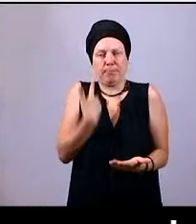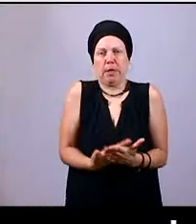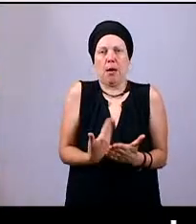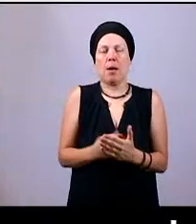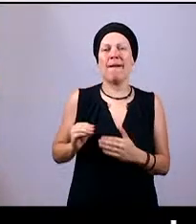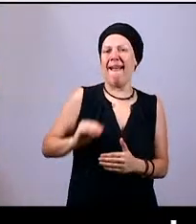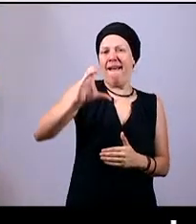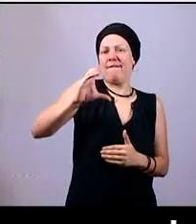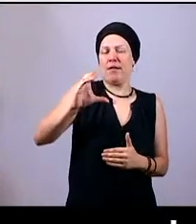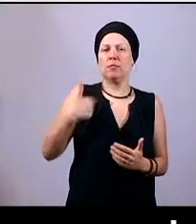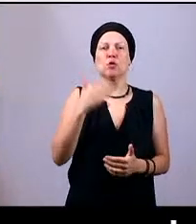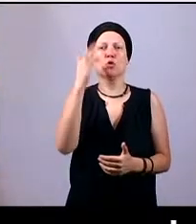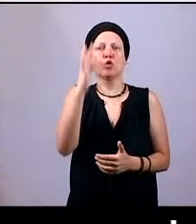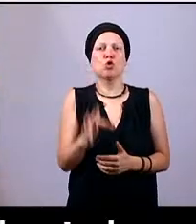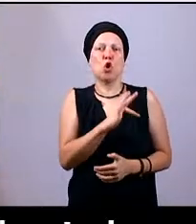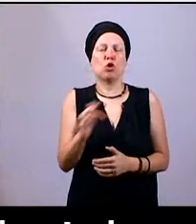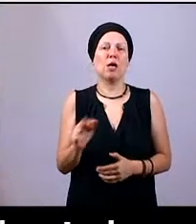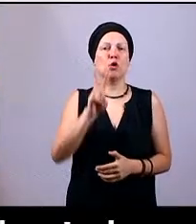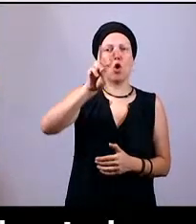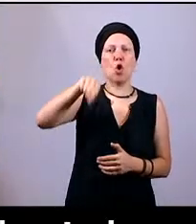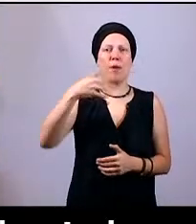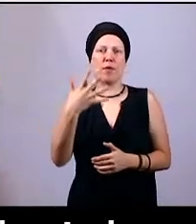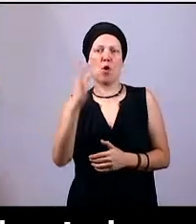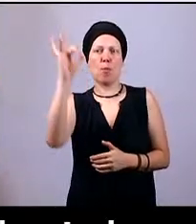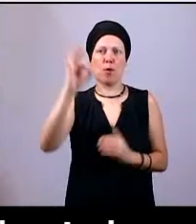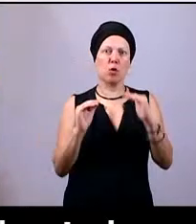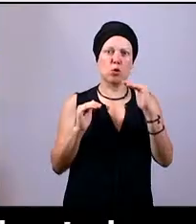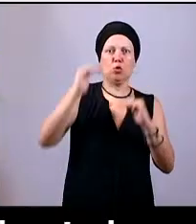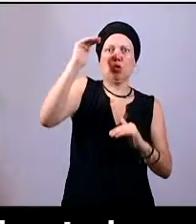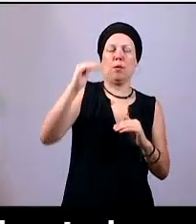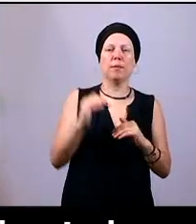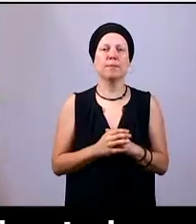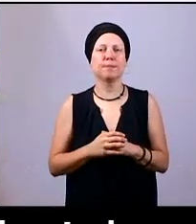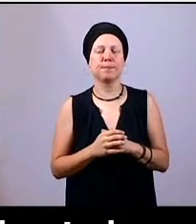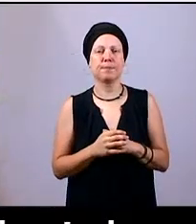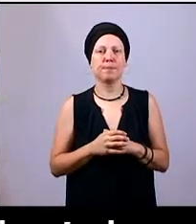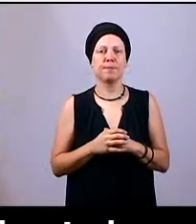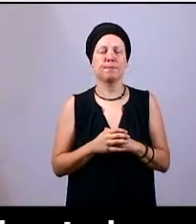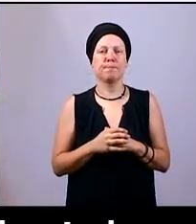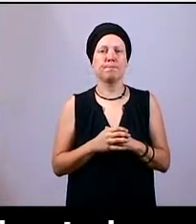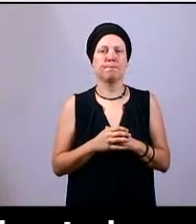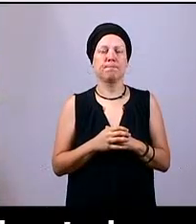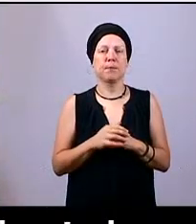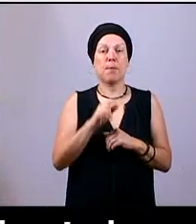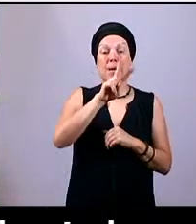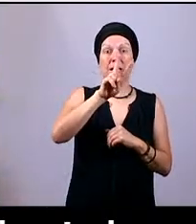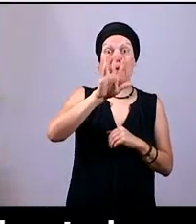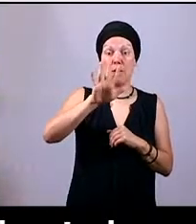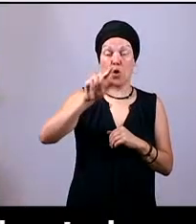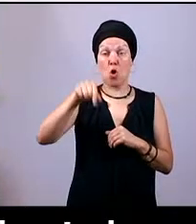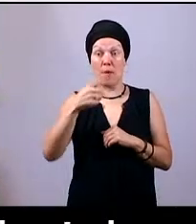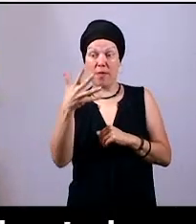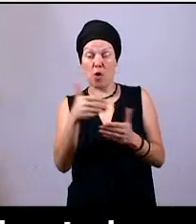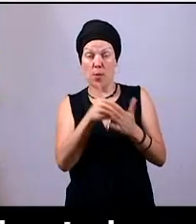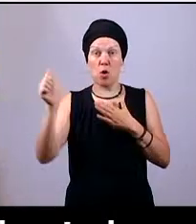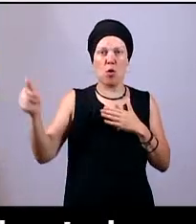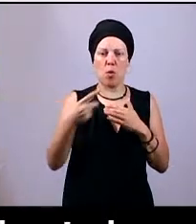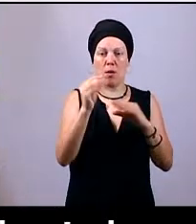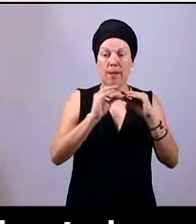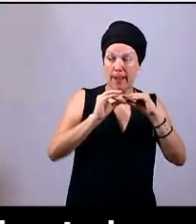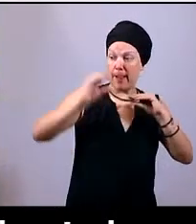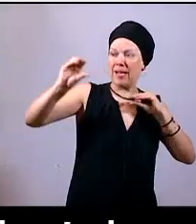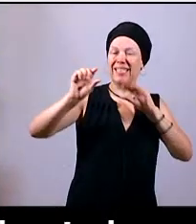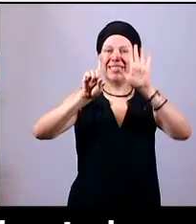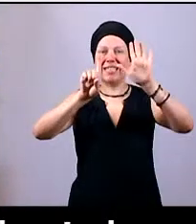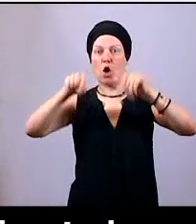salarial total del 2,5%. De la cuantía total de 25,5 millones de euros, destinaremos